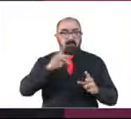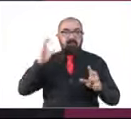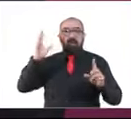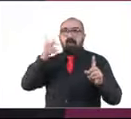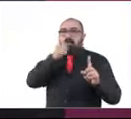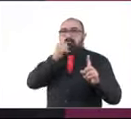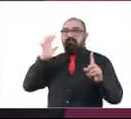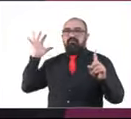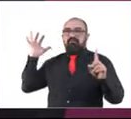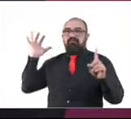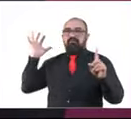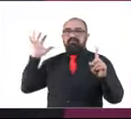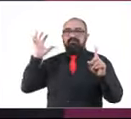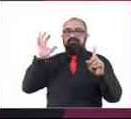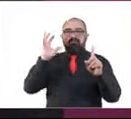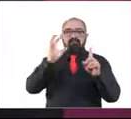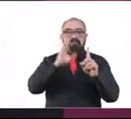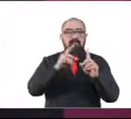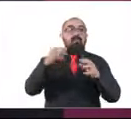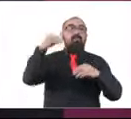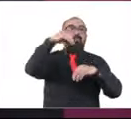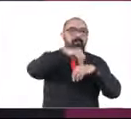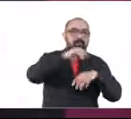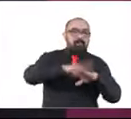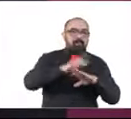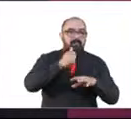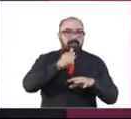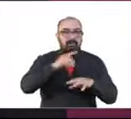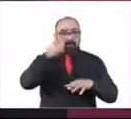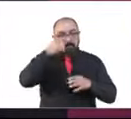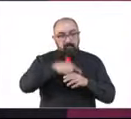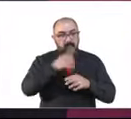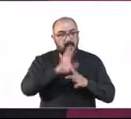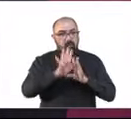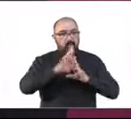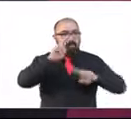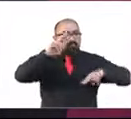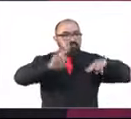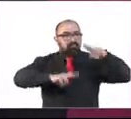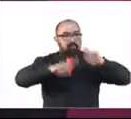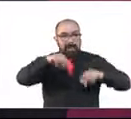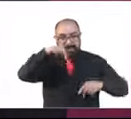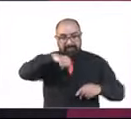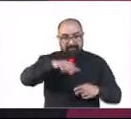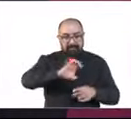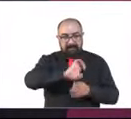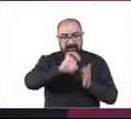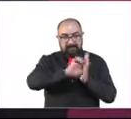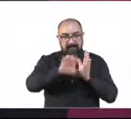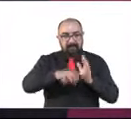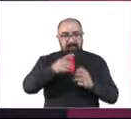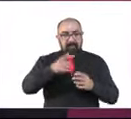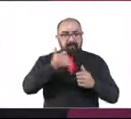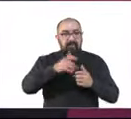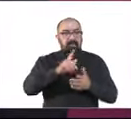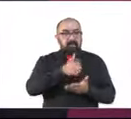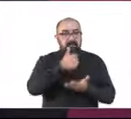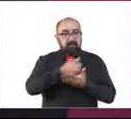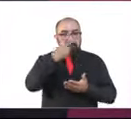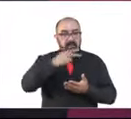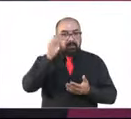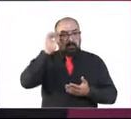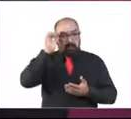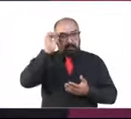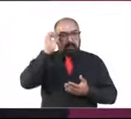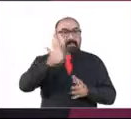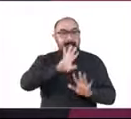Entonces, si pensáramos que únicamente haciendo las medidas aquí en la ciudad ¿Podríamos ya resolver los problemas?